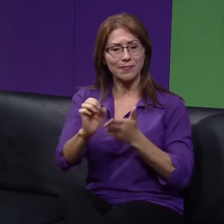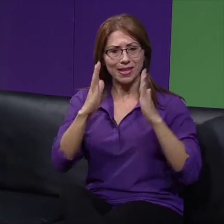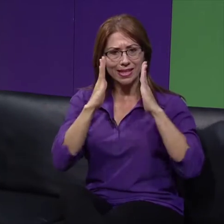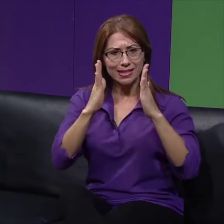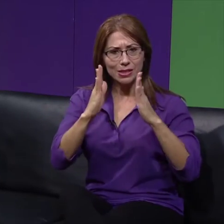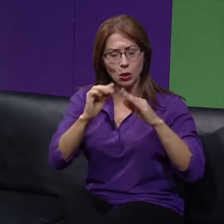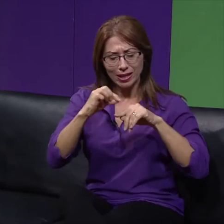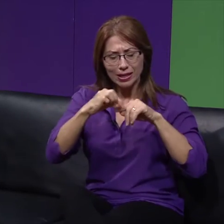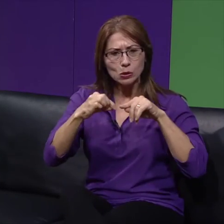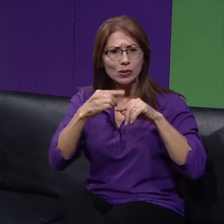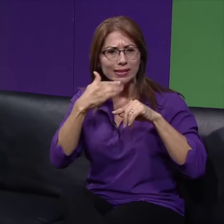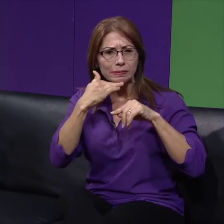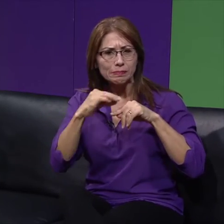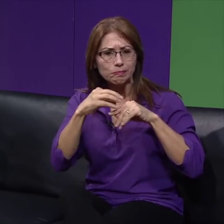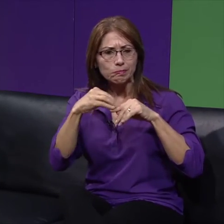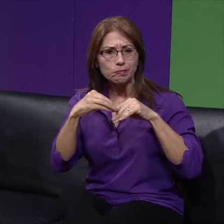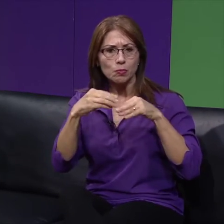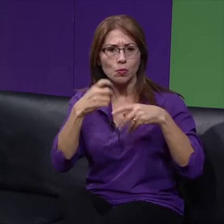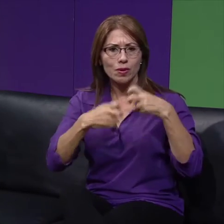tratar los hongos en sus uñas.